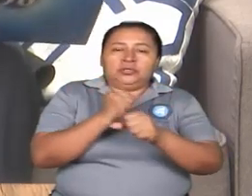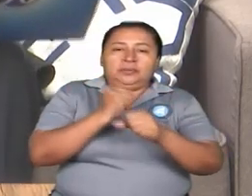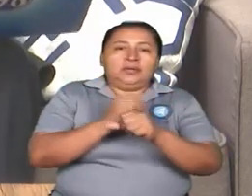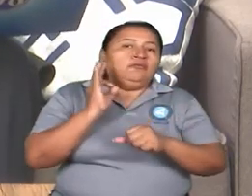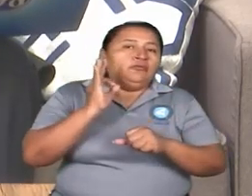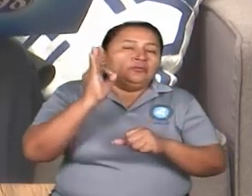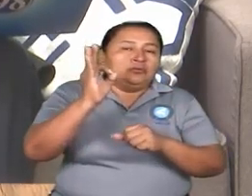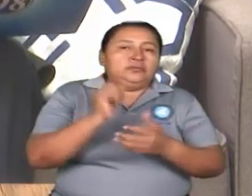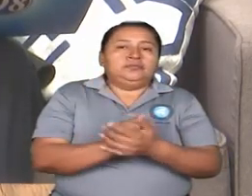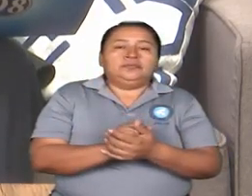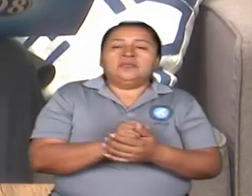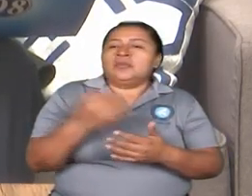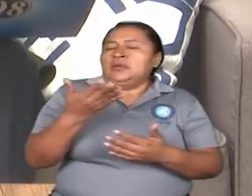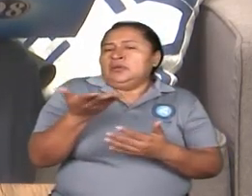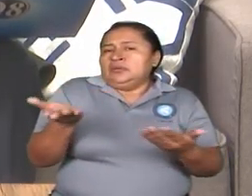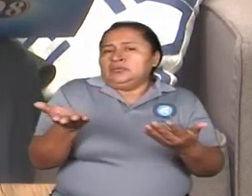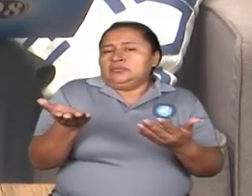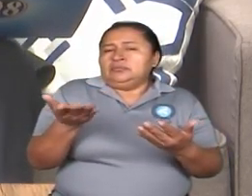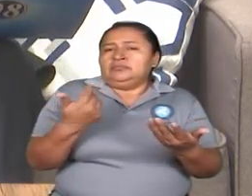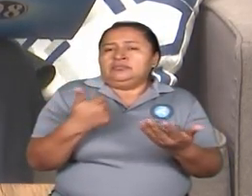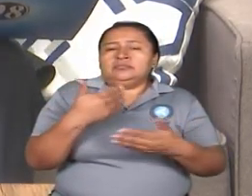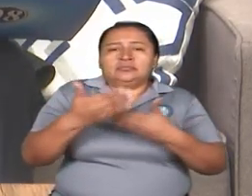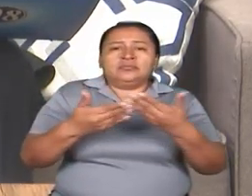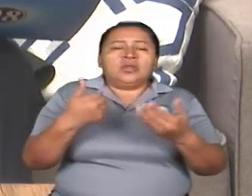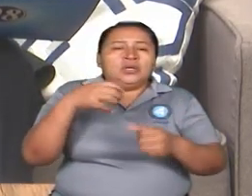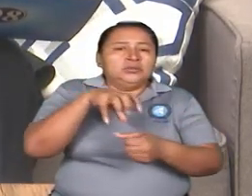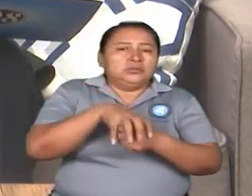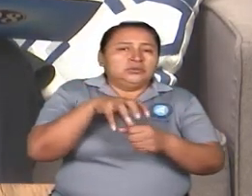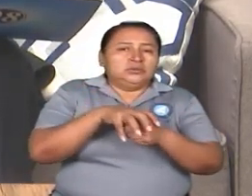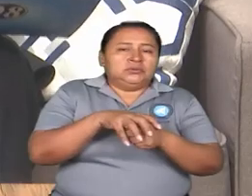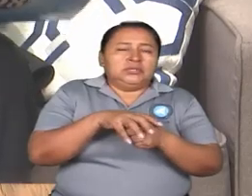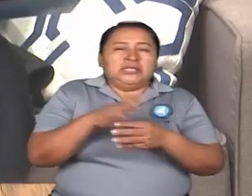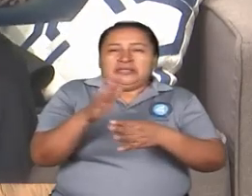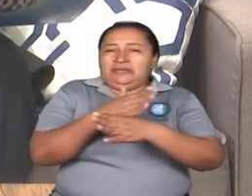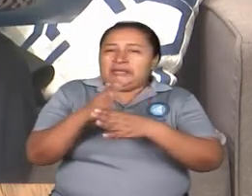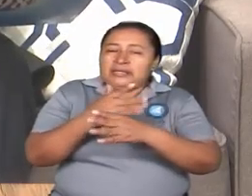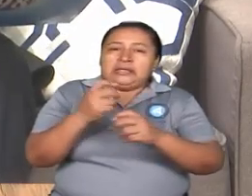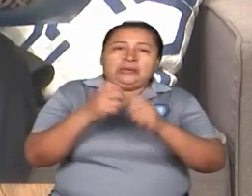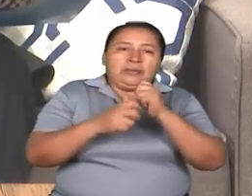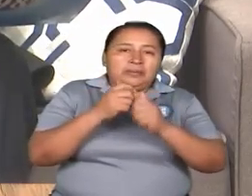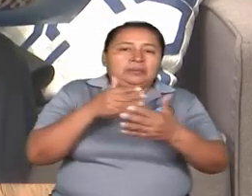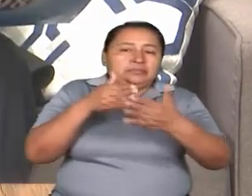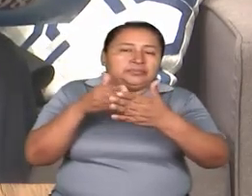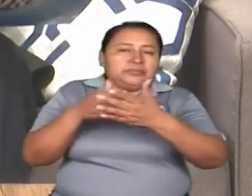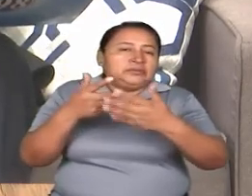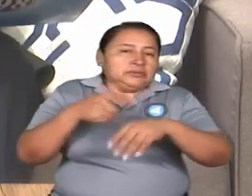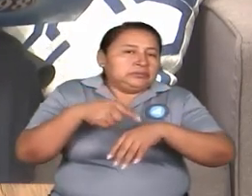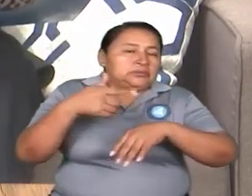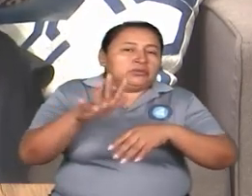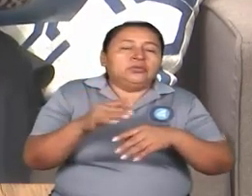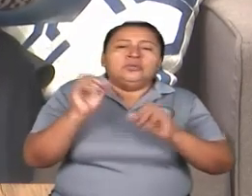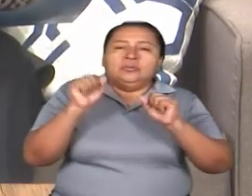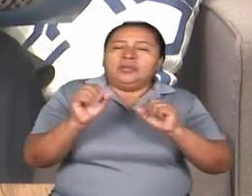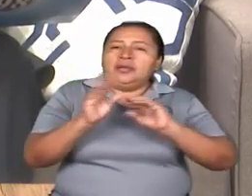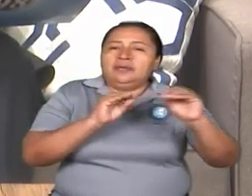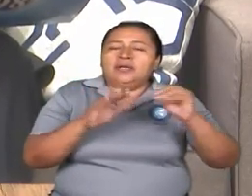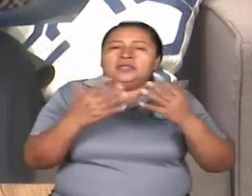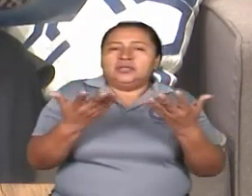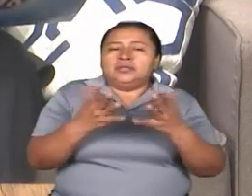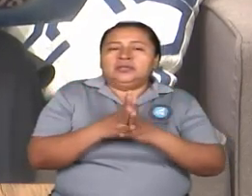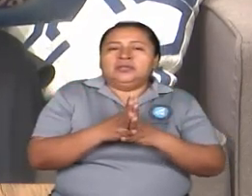futuro. El problema, las situaciones, las adversidades y los problemas superados, y nos pudiera hablar también de la